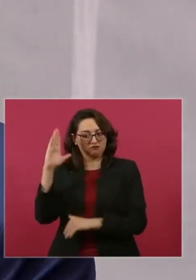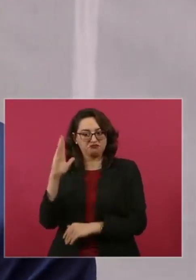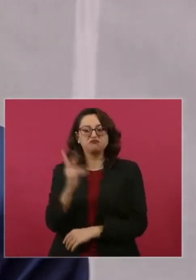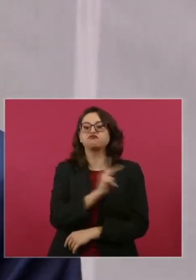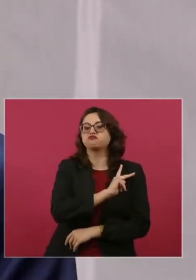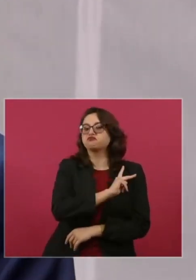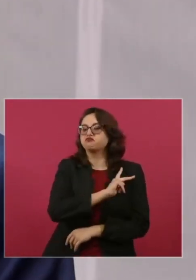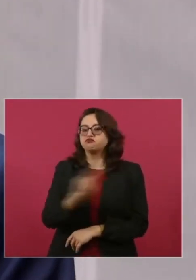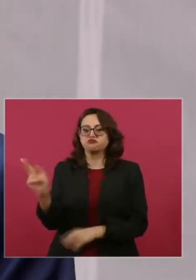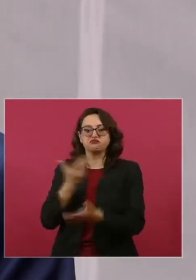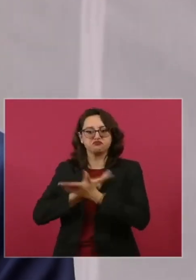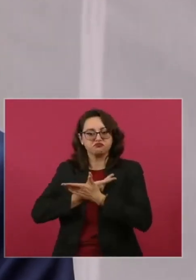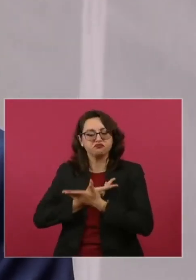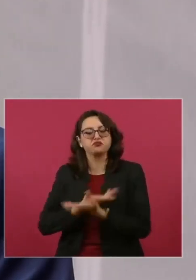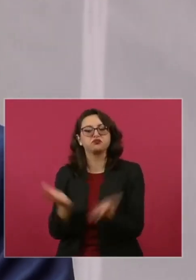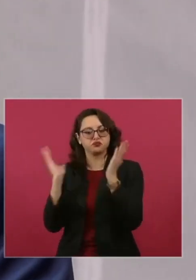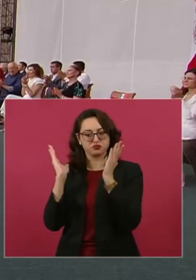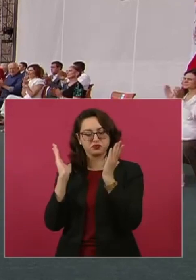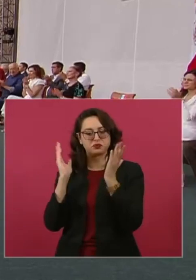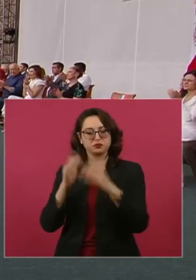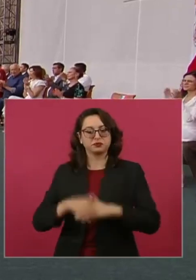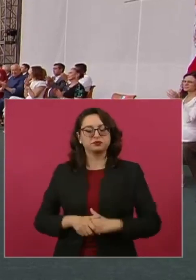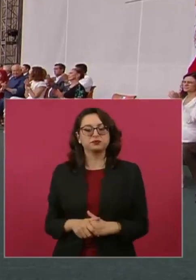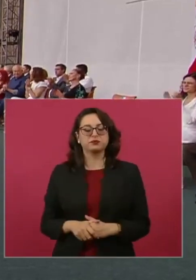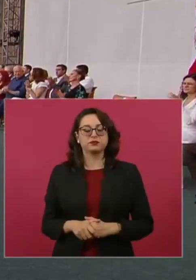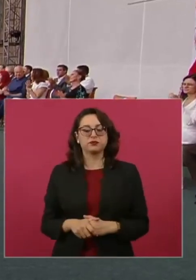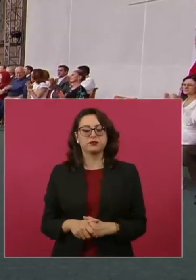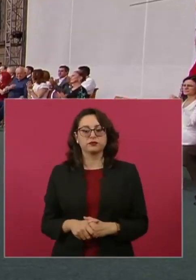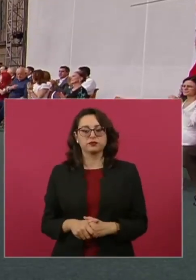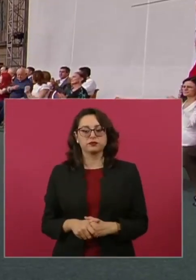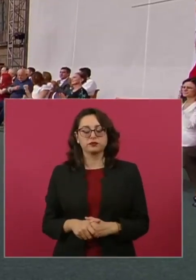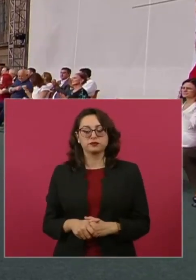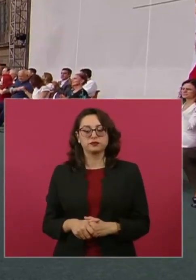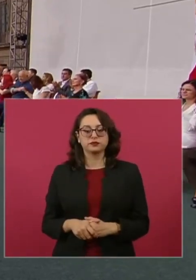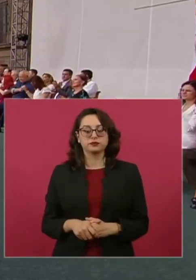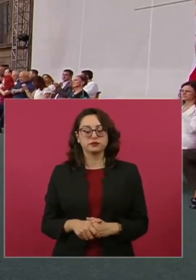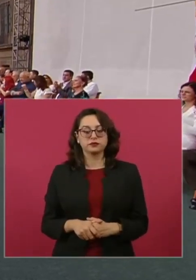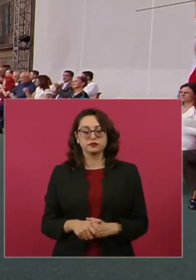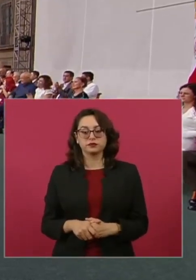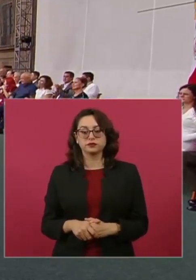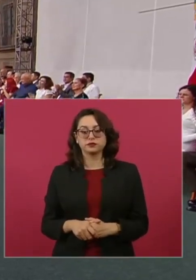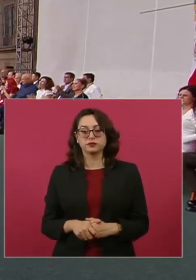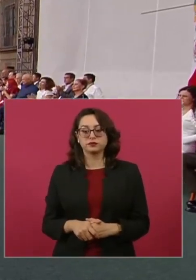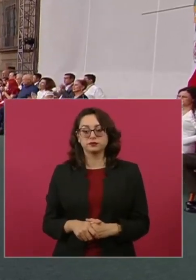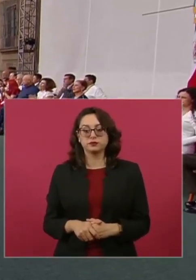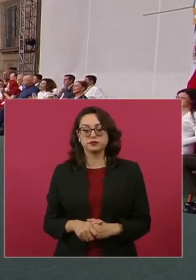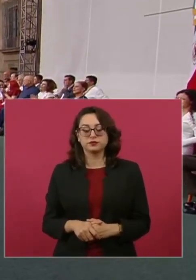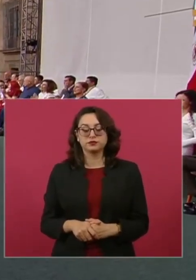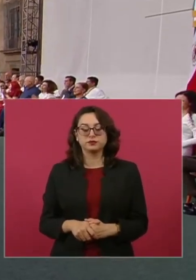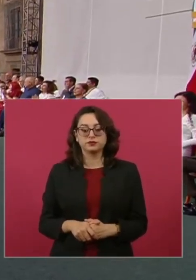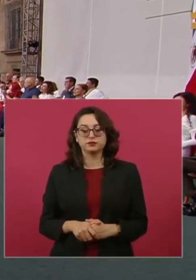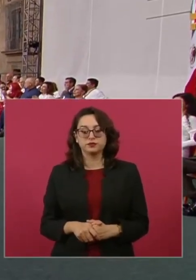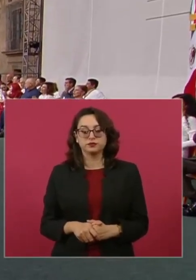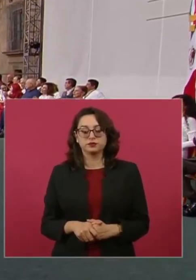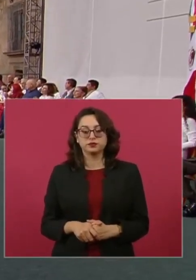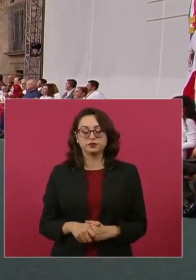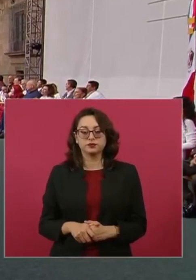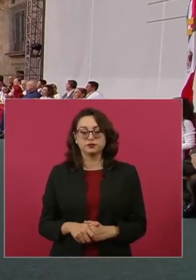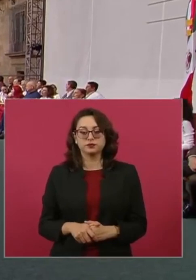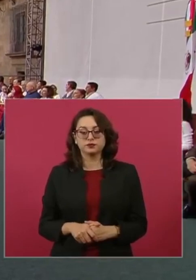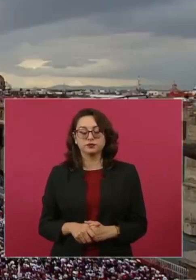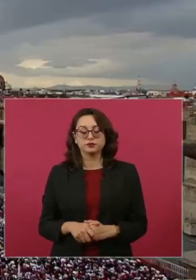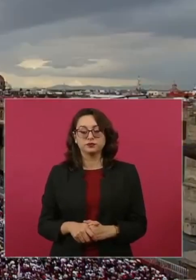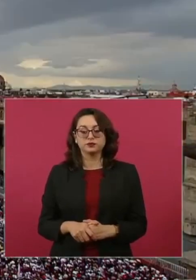para todos. And so we're providing economic help to those that también are disabled, for